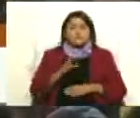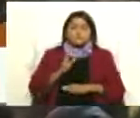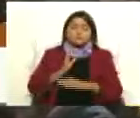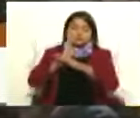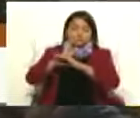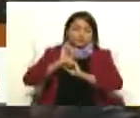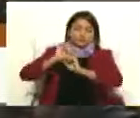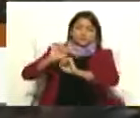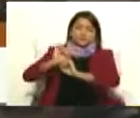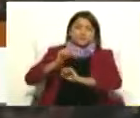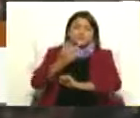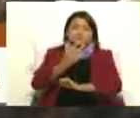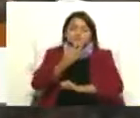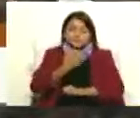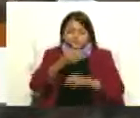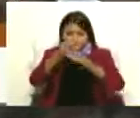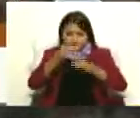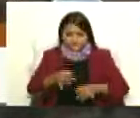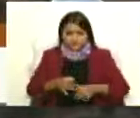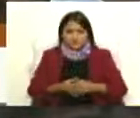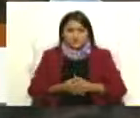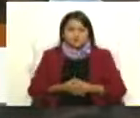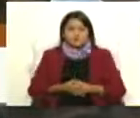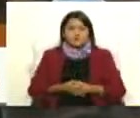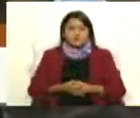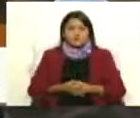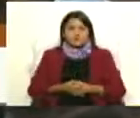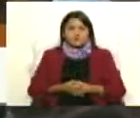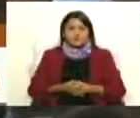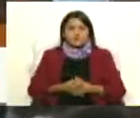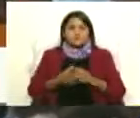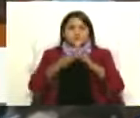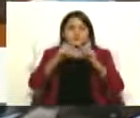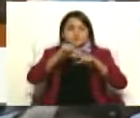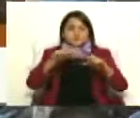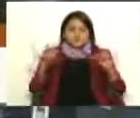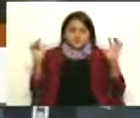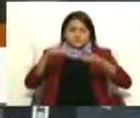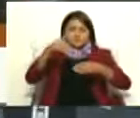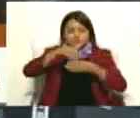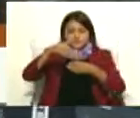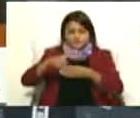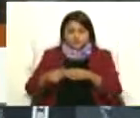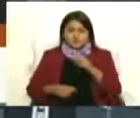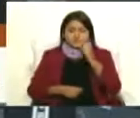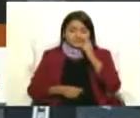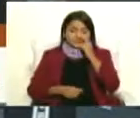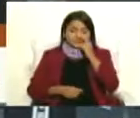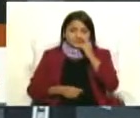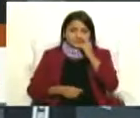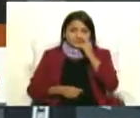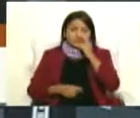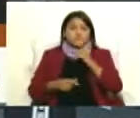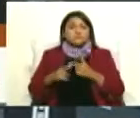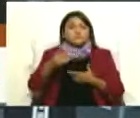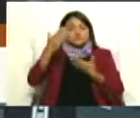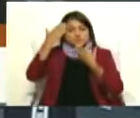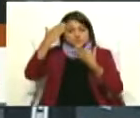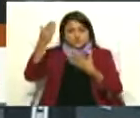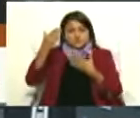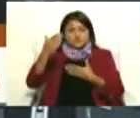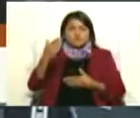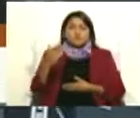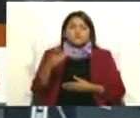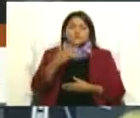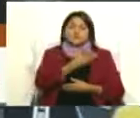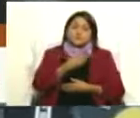de diciembre. No se puede quedar nadie sin votar. Yo saludo aquí a la presidenta del Consejo Legislativo, desde